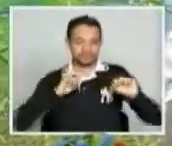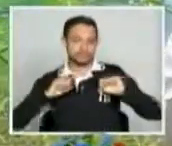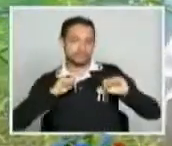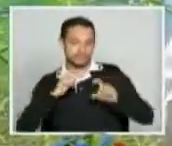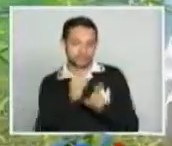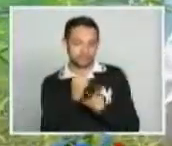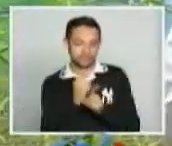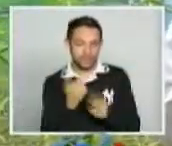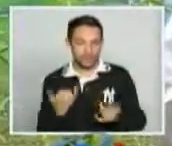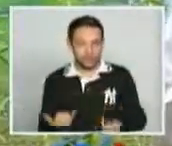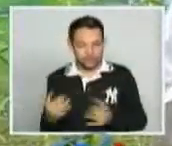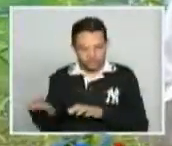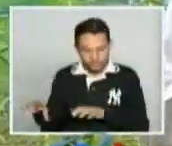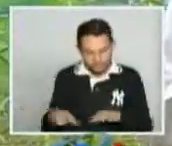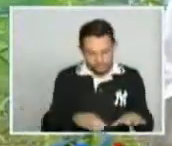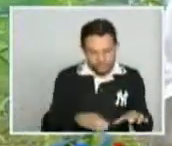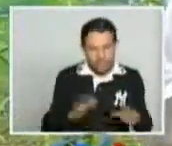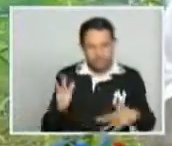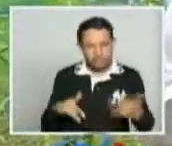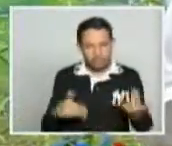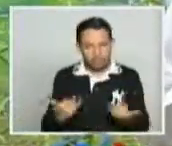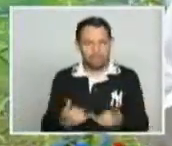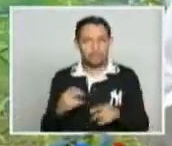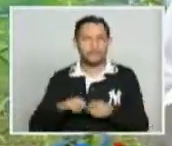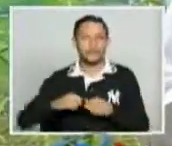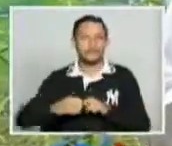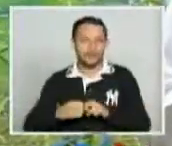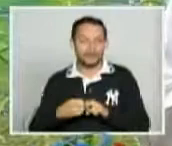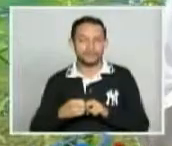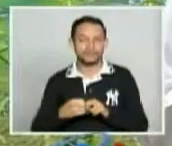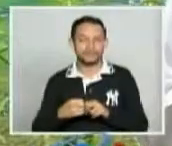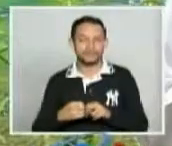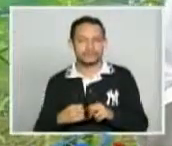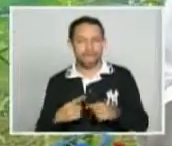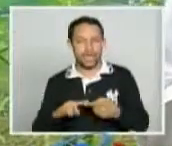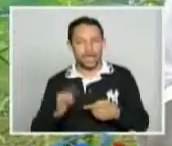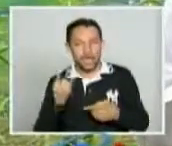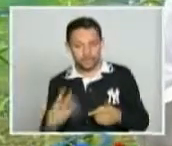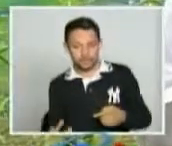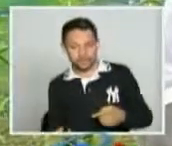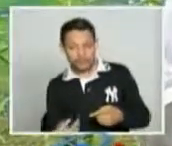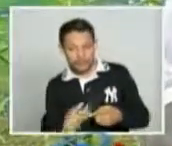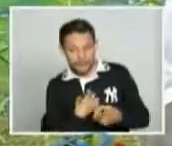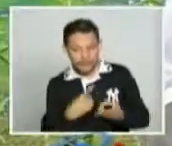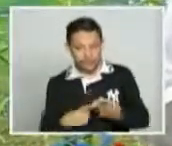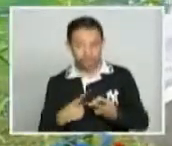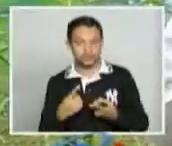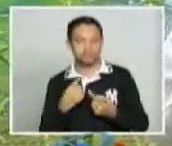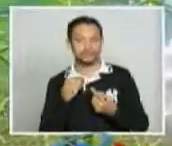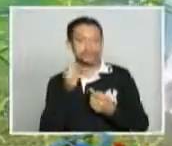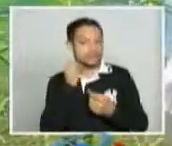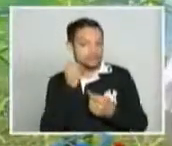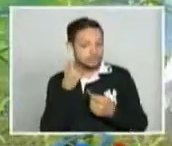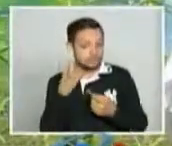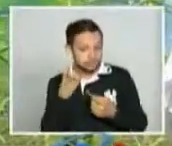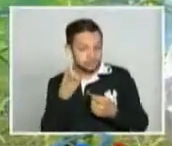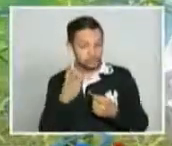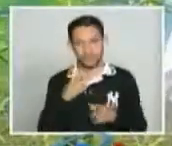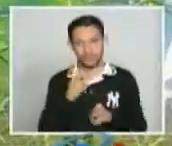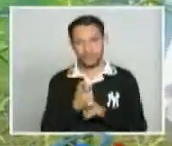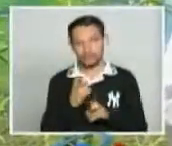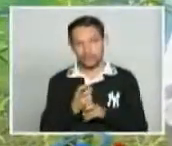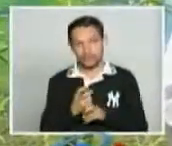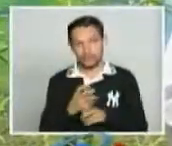resulta que estamos encontrando muchos tumores, quistes en la tiroides. Cuando esto